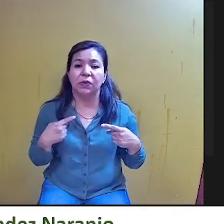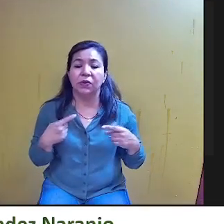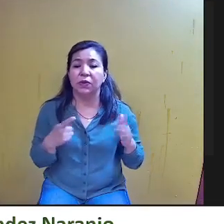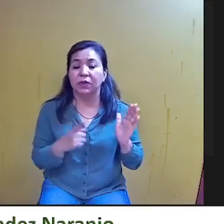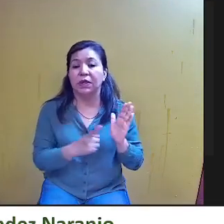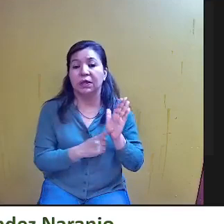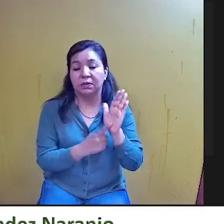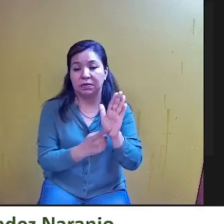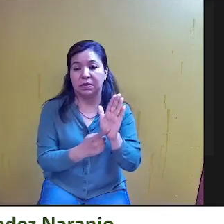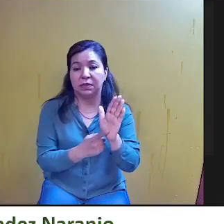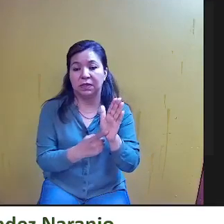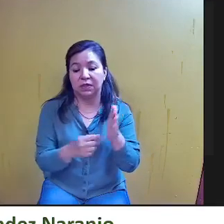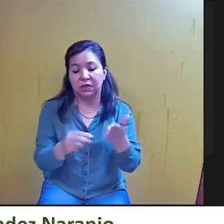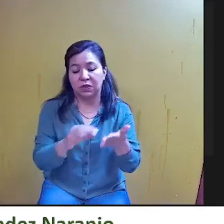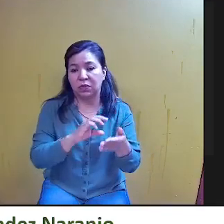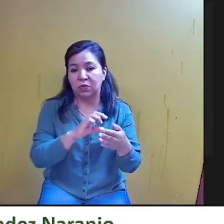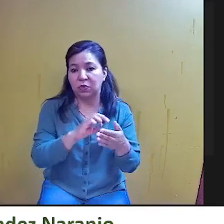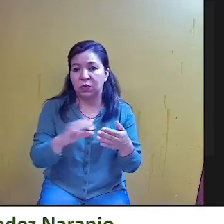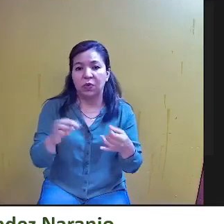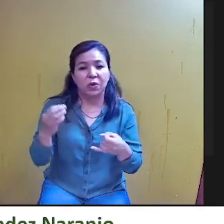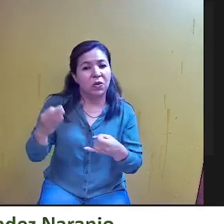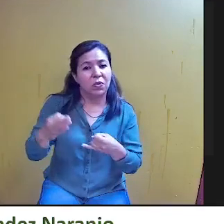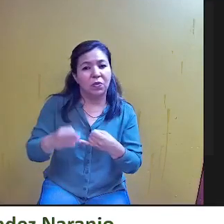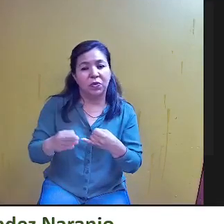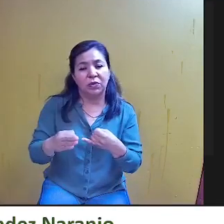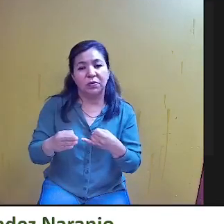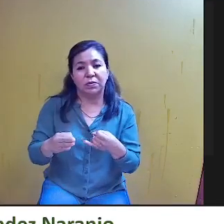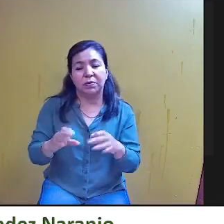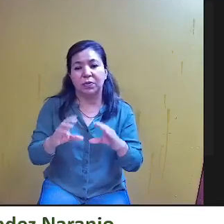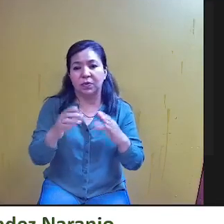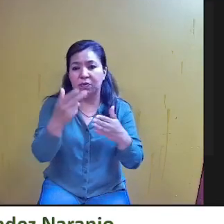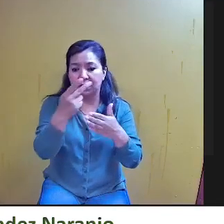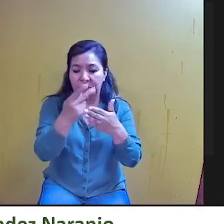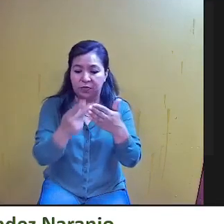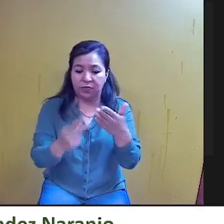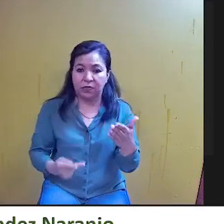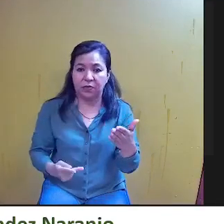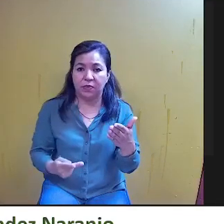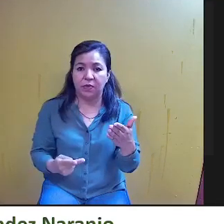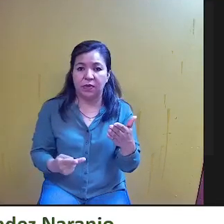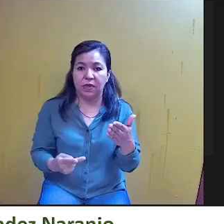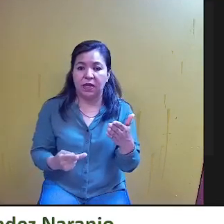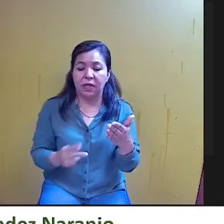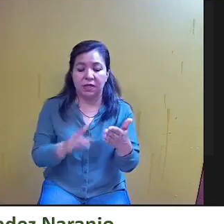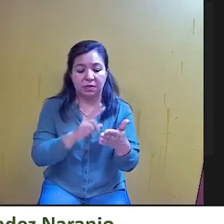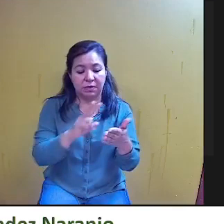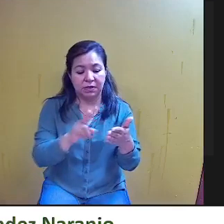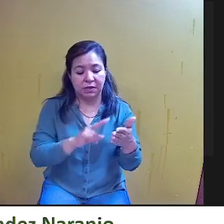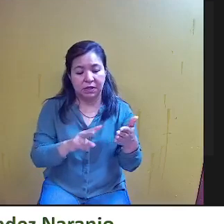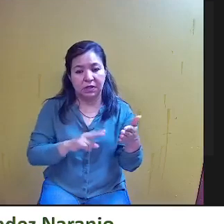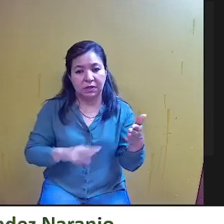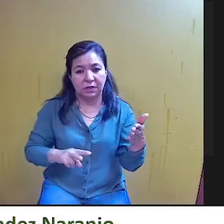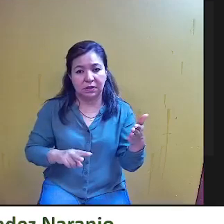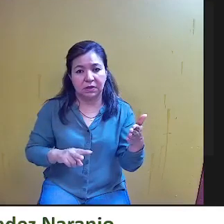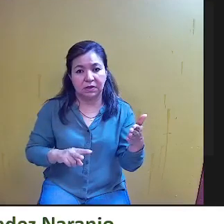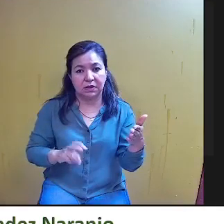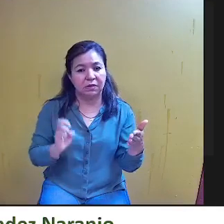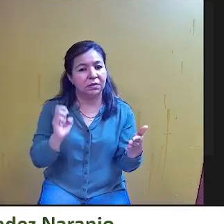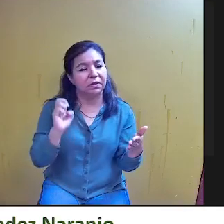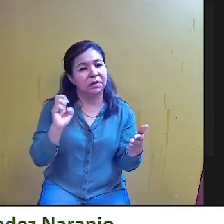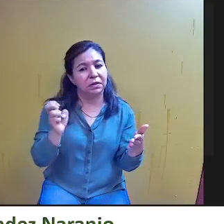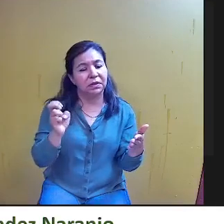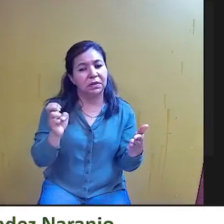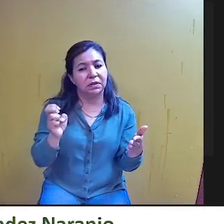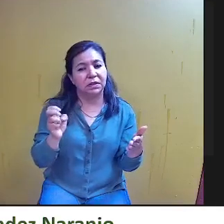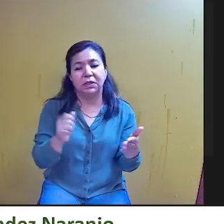las distintas fases que en ese sentido establecía el estatuto vigente y aplicable en el momento de la revisión, y de esta manera tener por cumplido